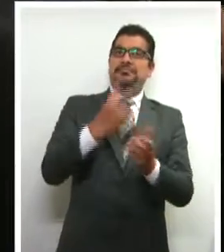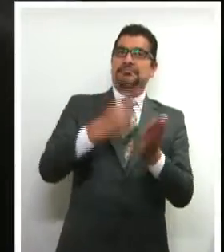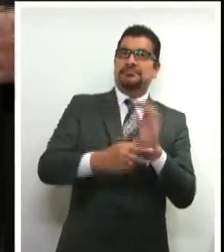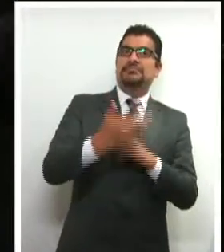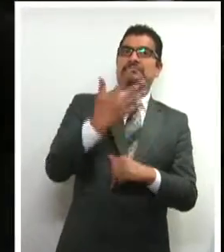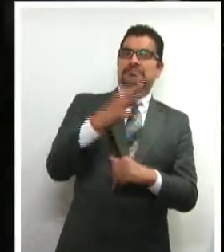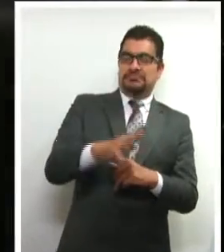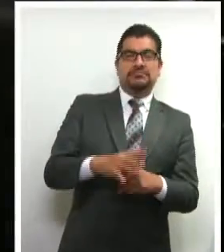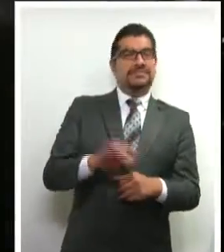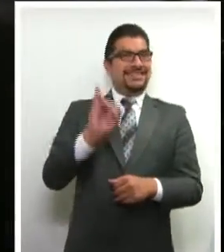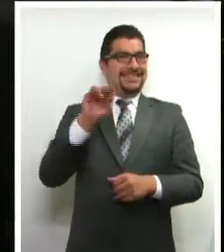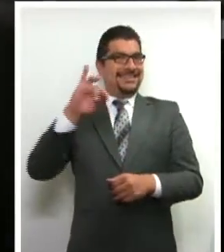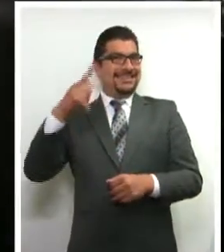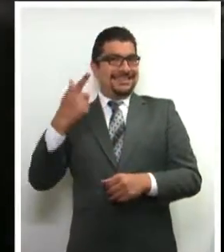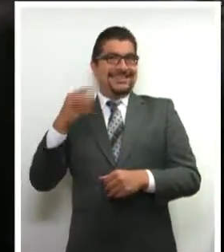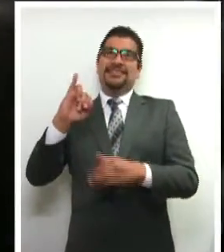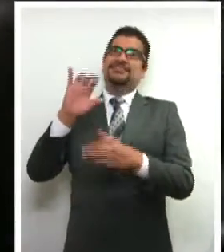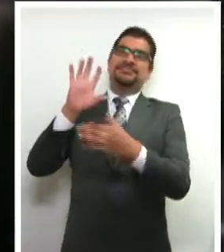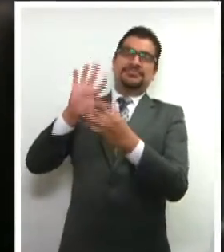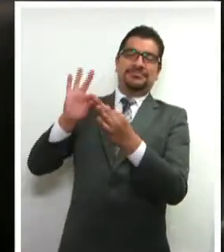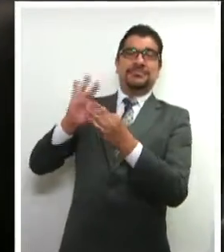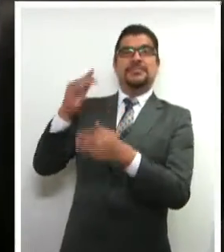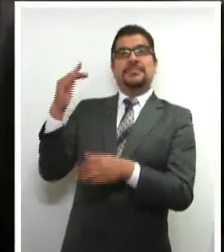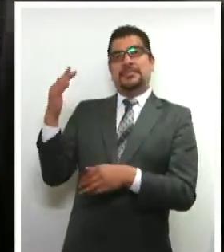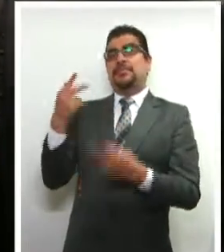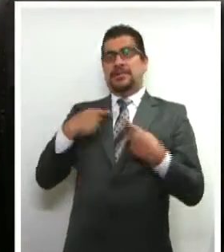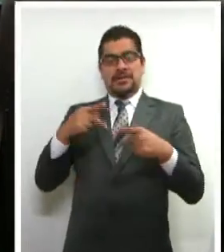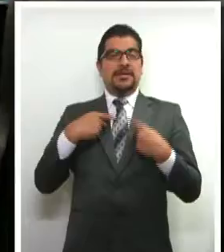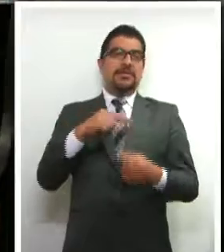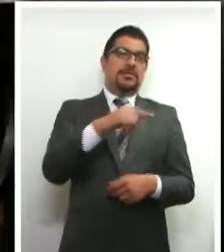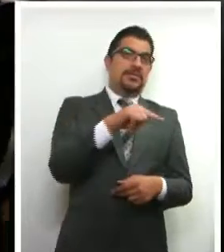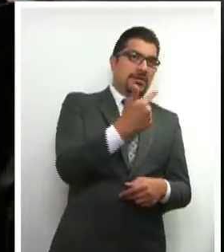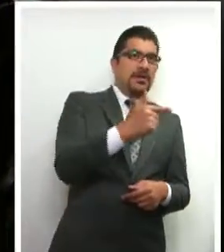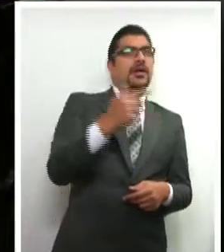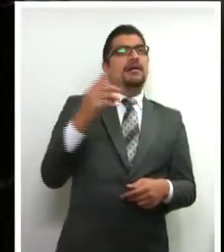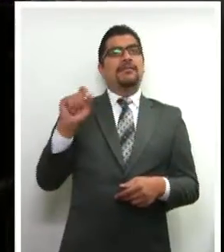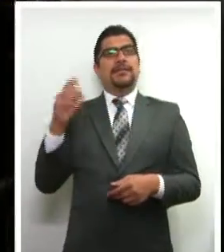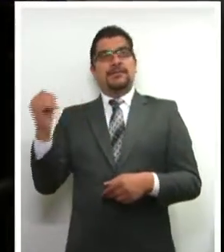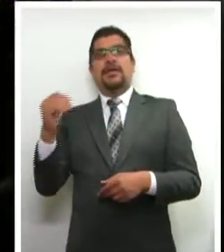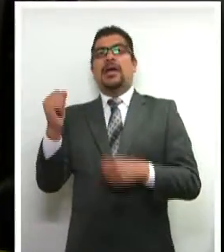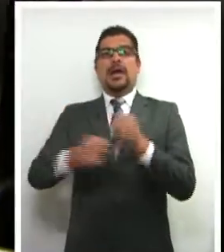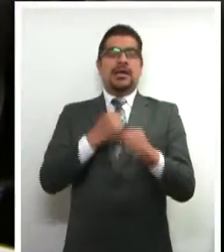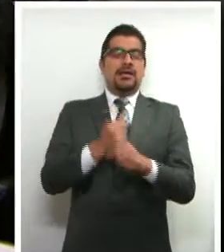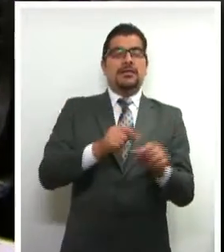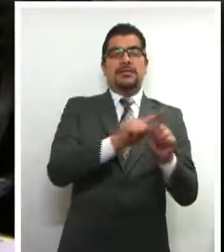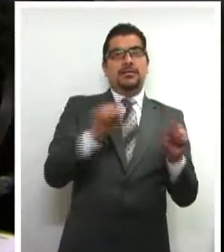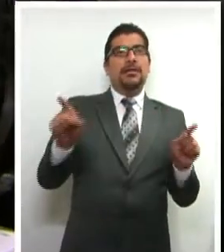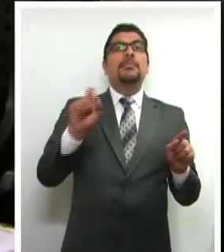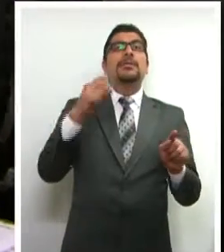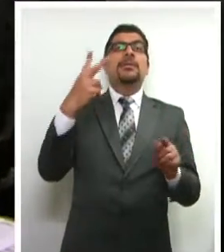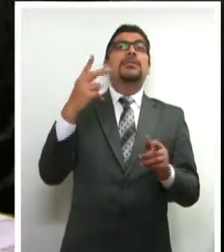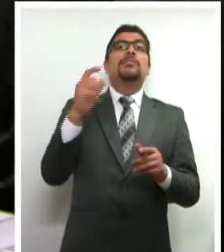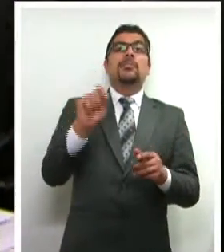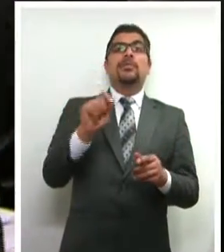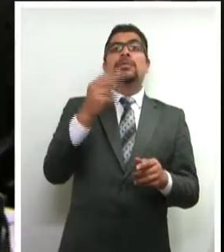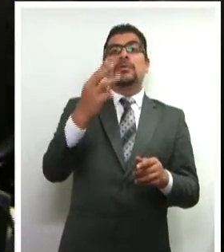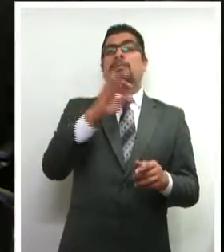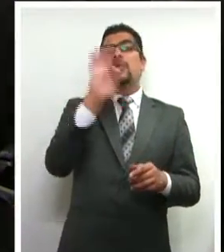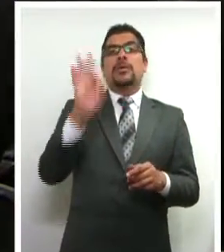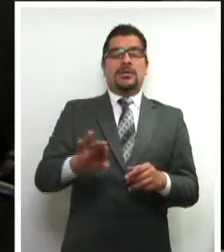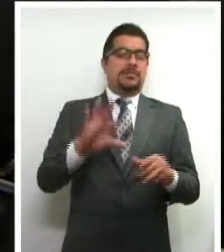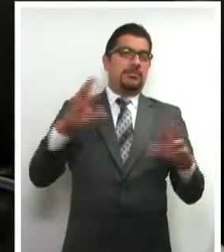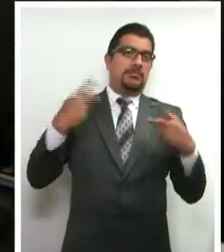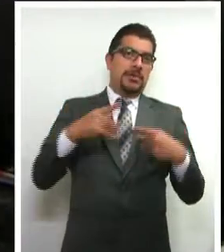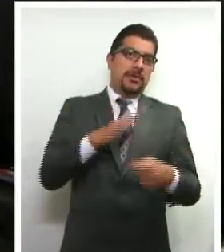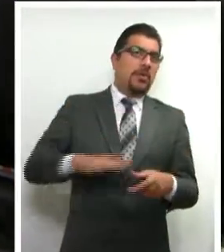las personas entre 12 y 29 años representaban el 32.2% de la población. En el caso